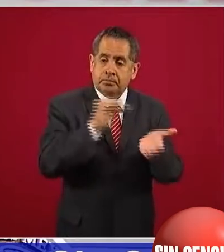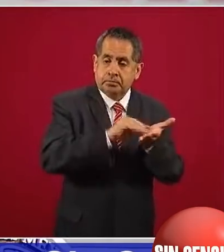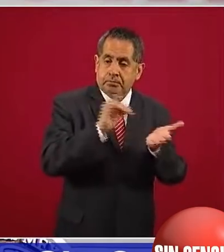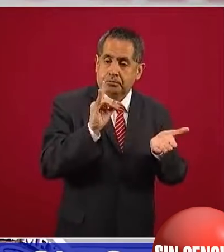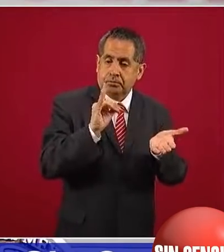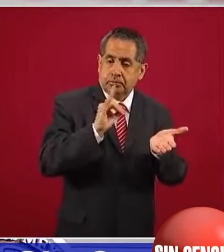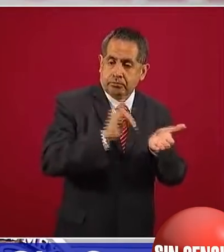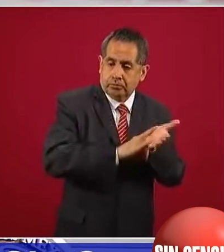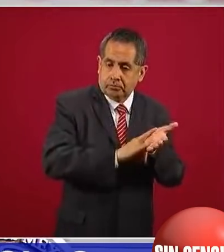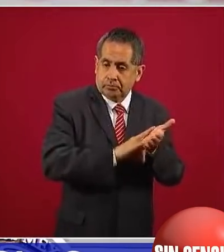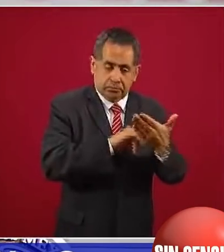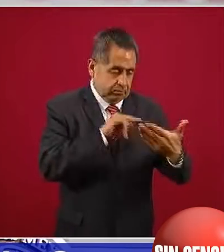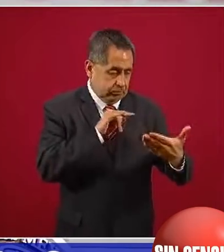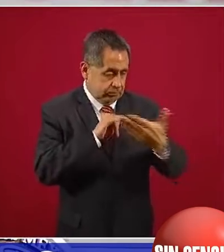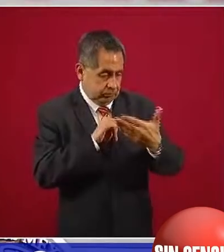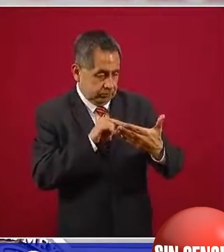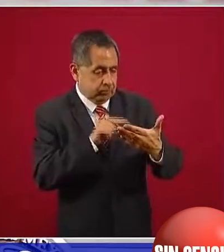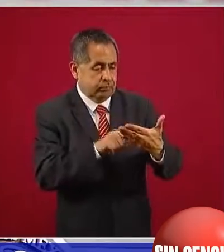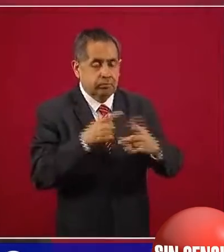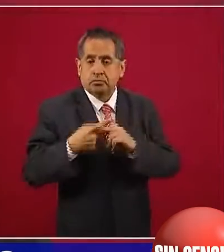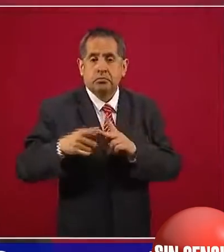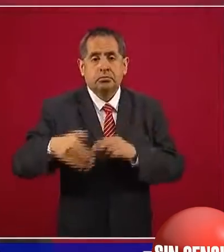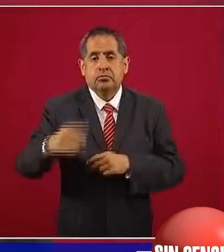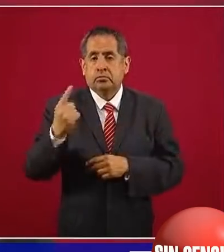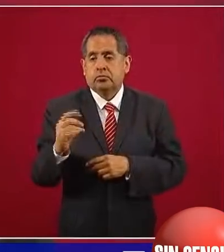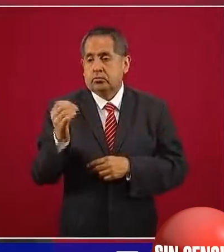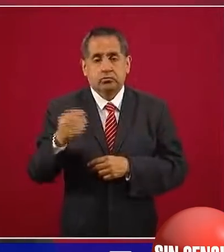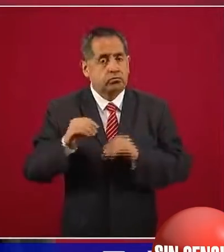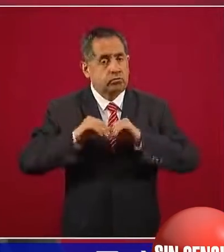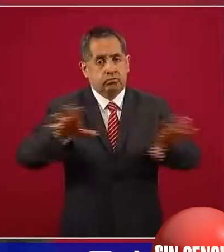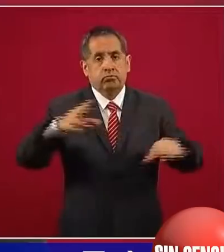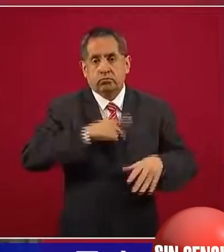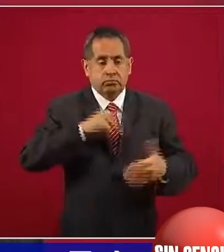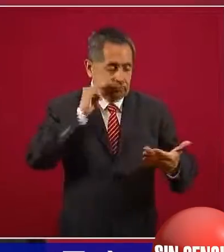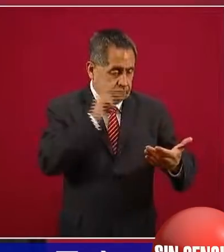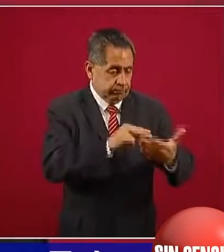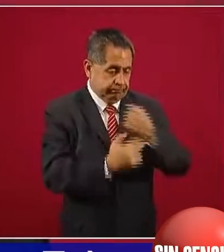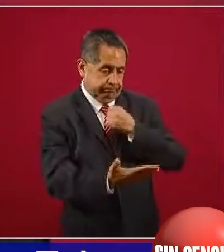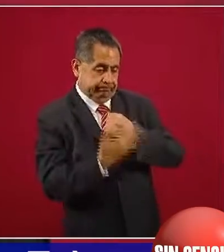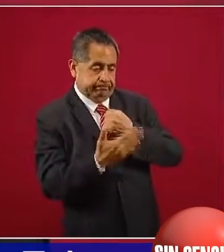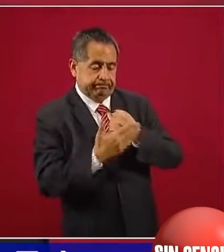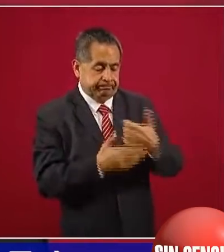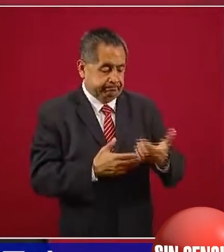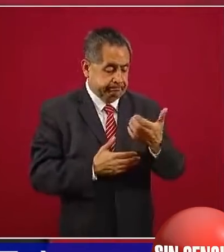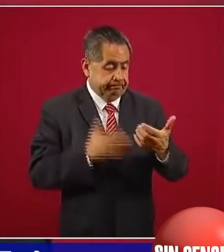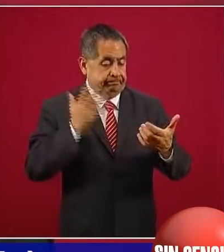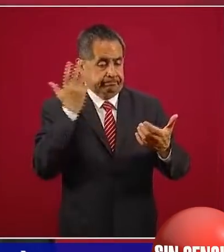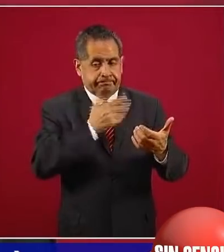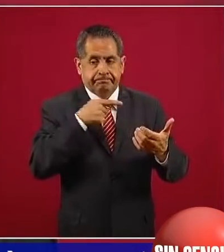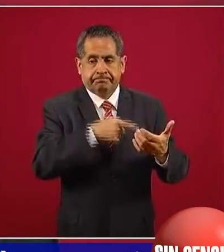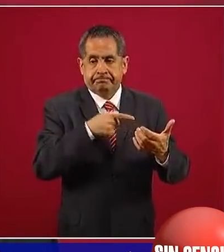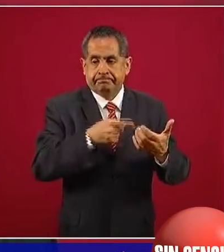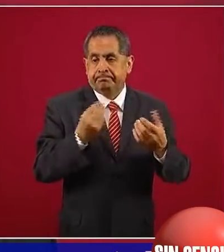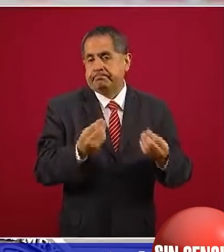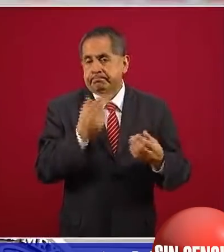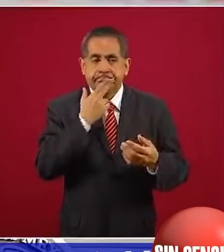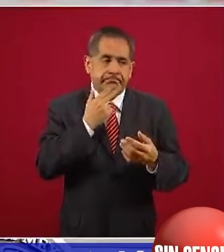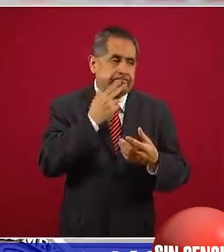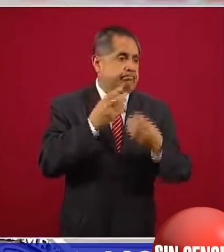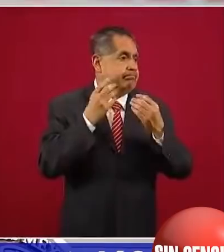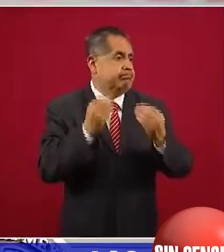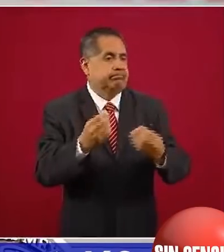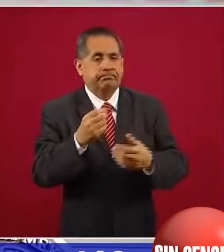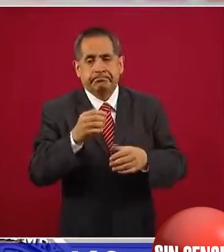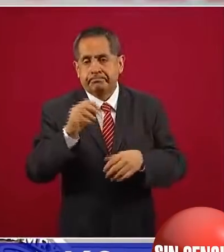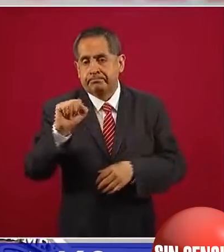octubre en todos los productos procesados para alertar a los consumidores y consumidoras sobre el exceso